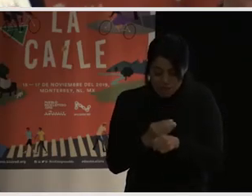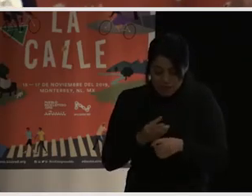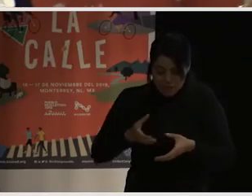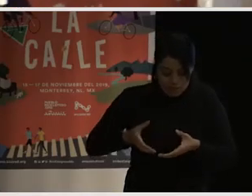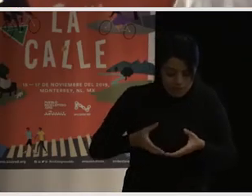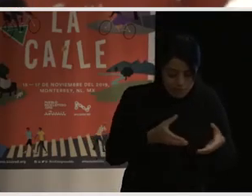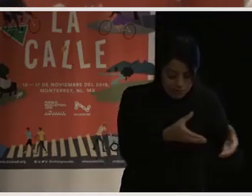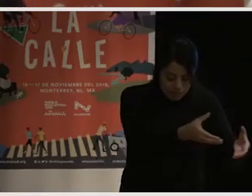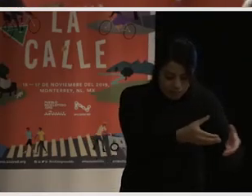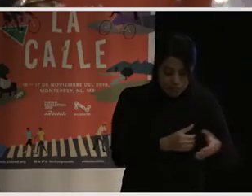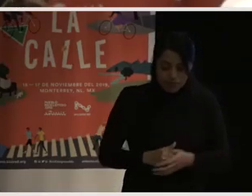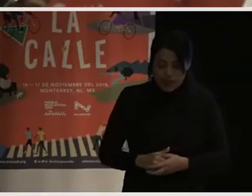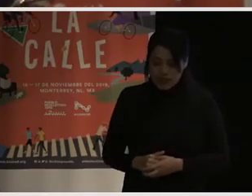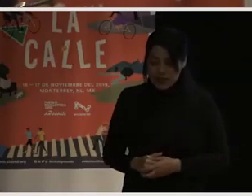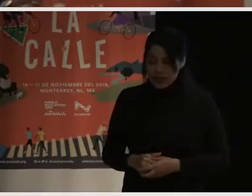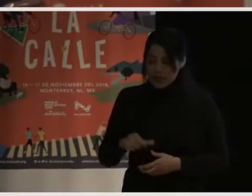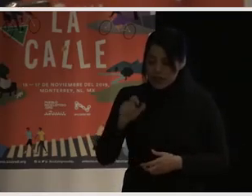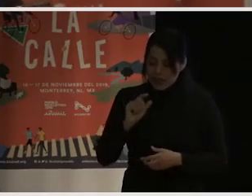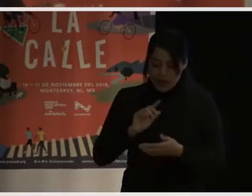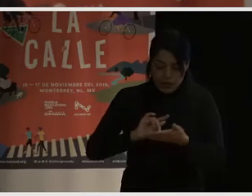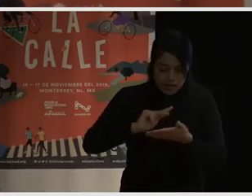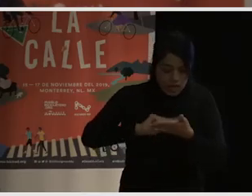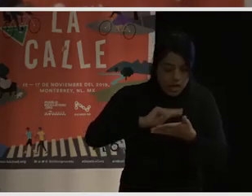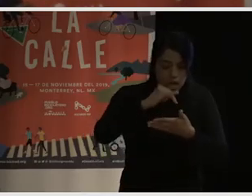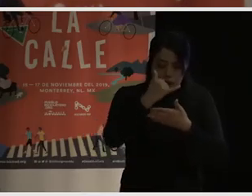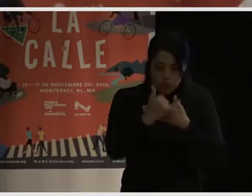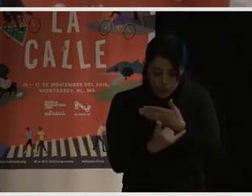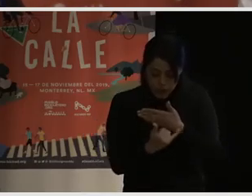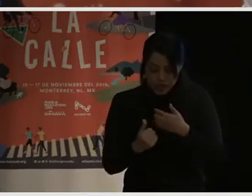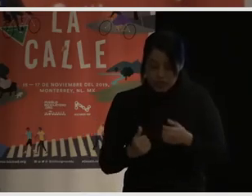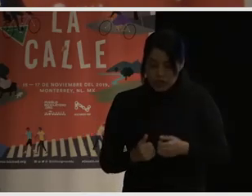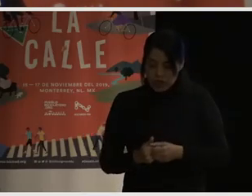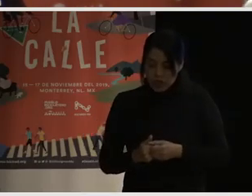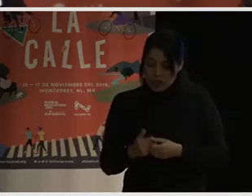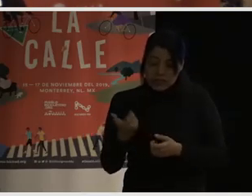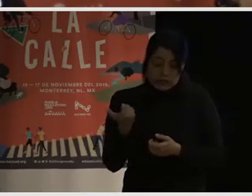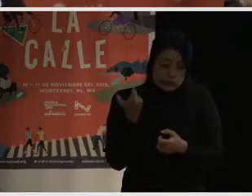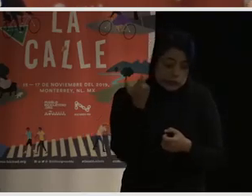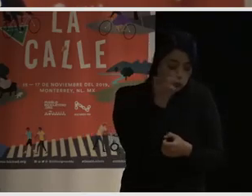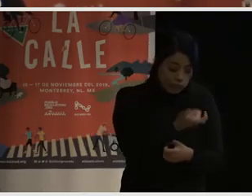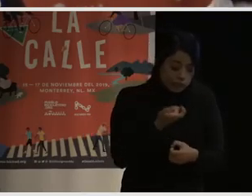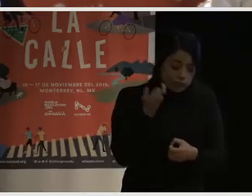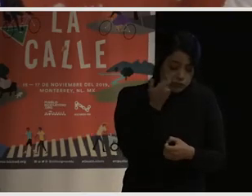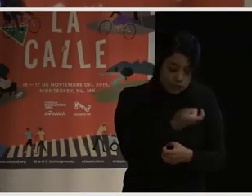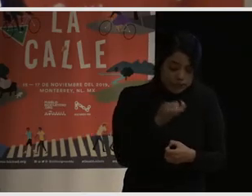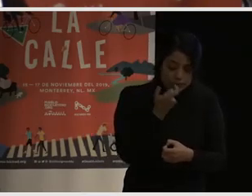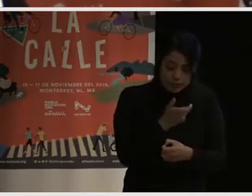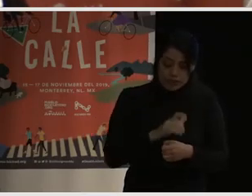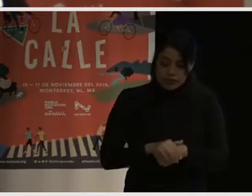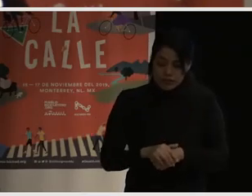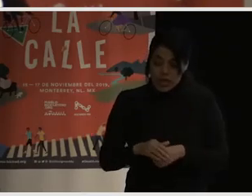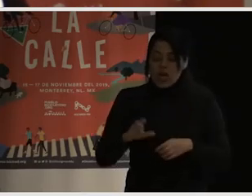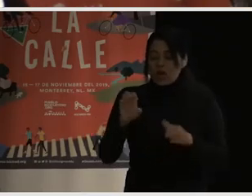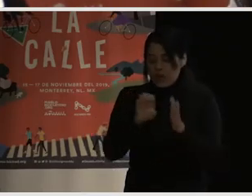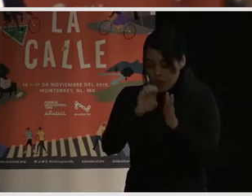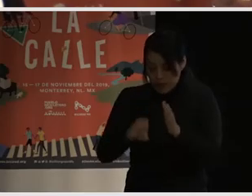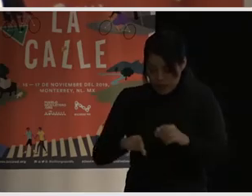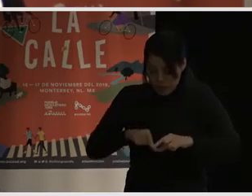digamos de intervención que tenemos que meterle ya más recursos lo que sí buscamos es que por lo menos si en la banqueta